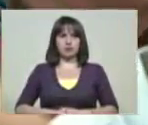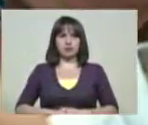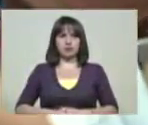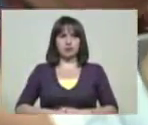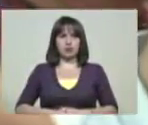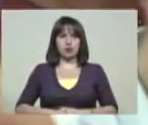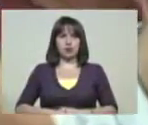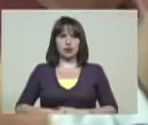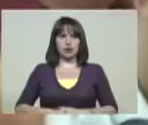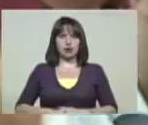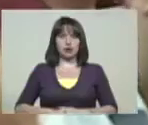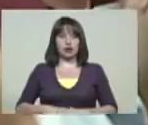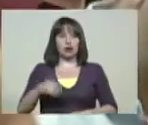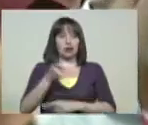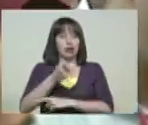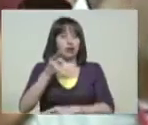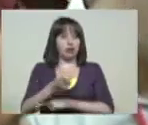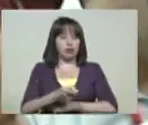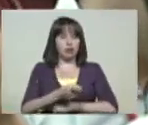que no debimos